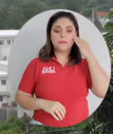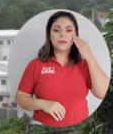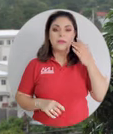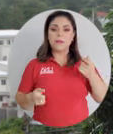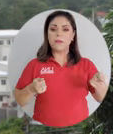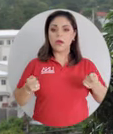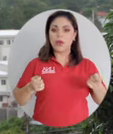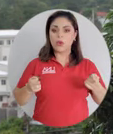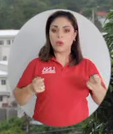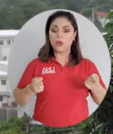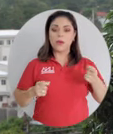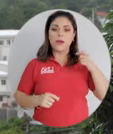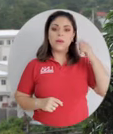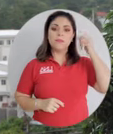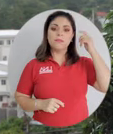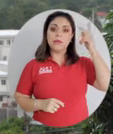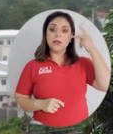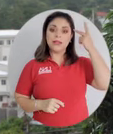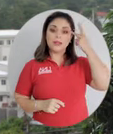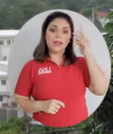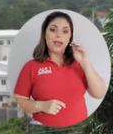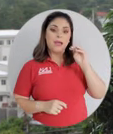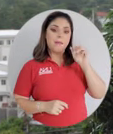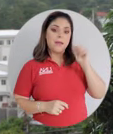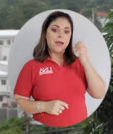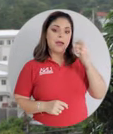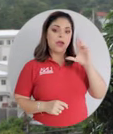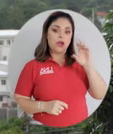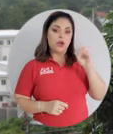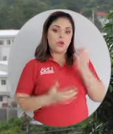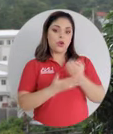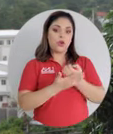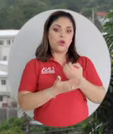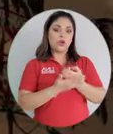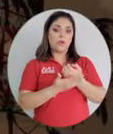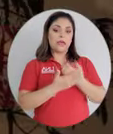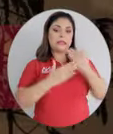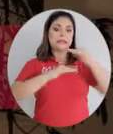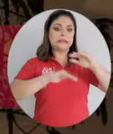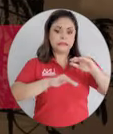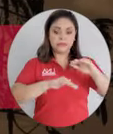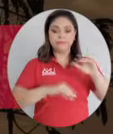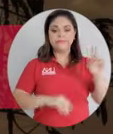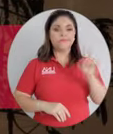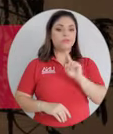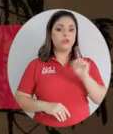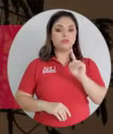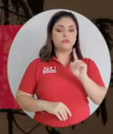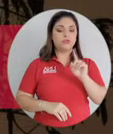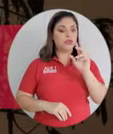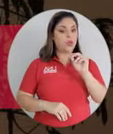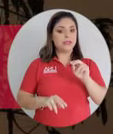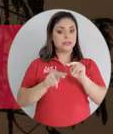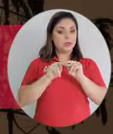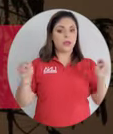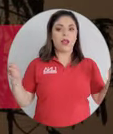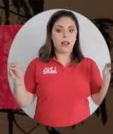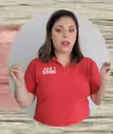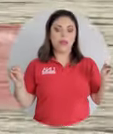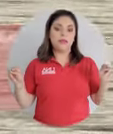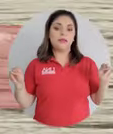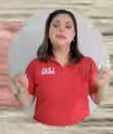el manejo de la política macroeconómica restrictiva no es neutral, tiene efectos y